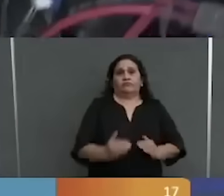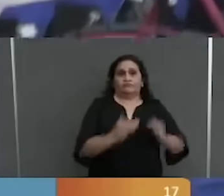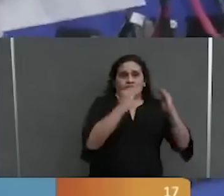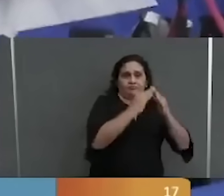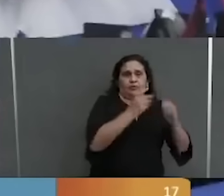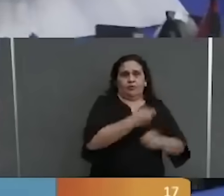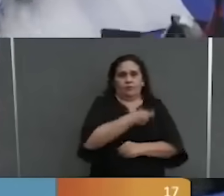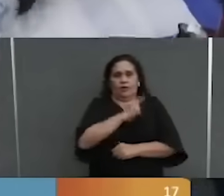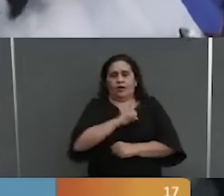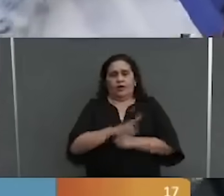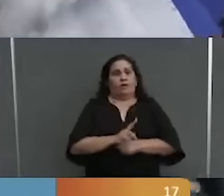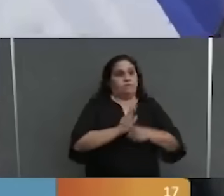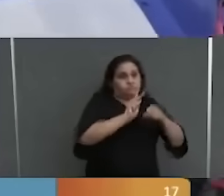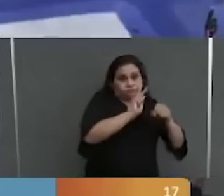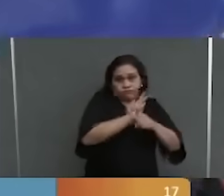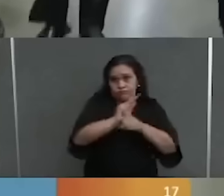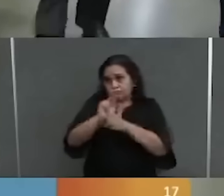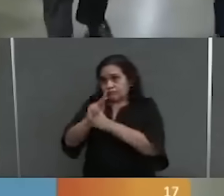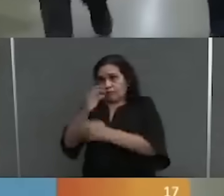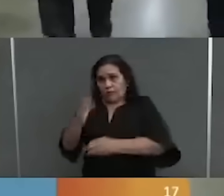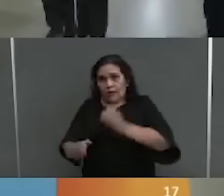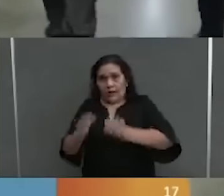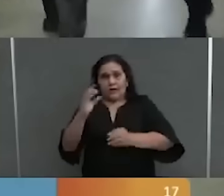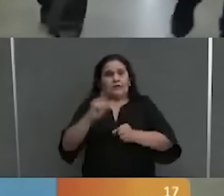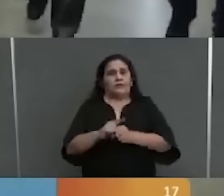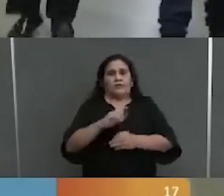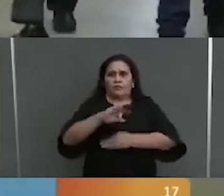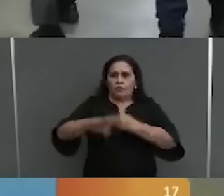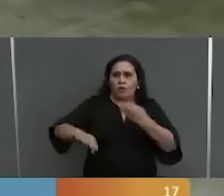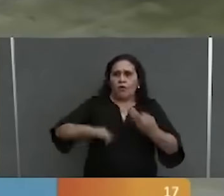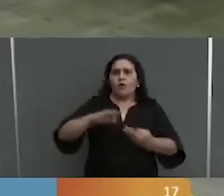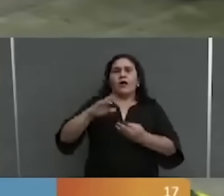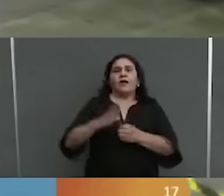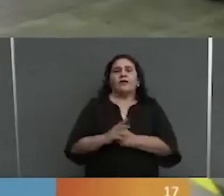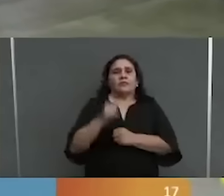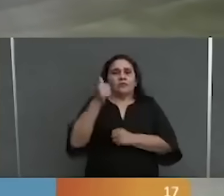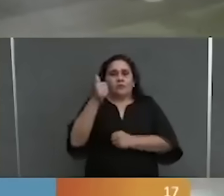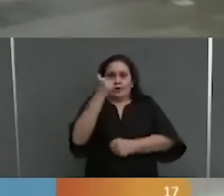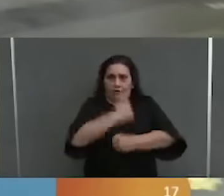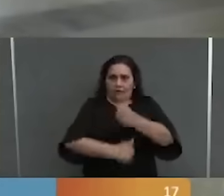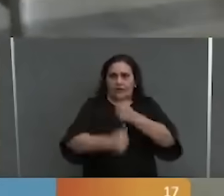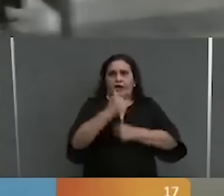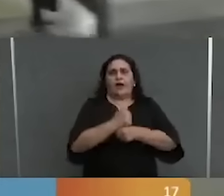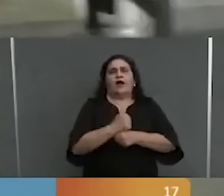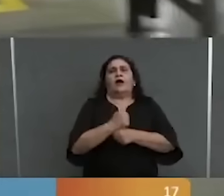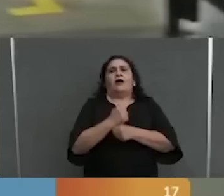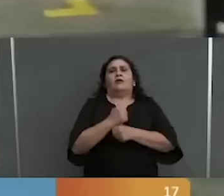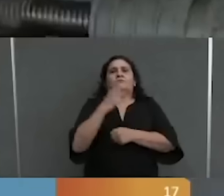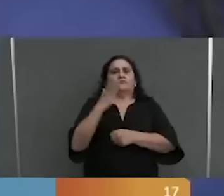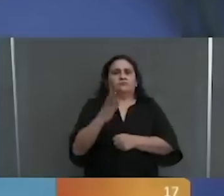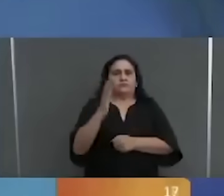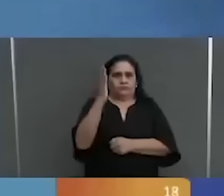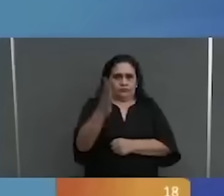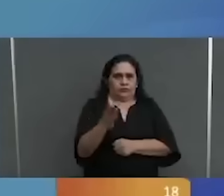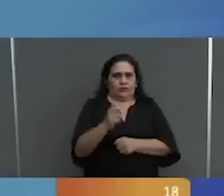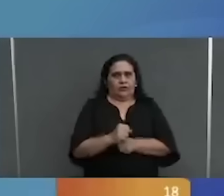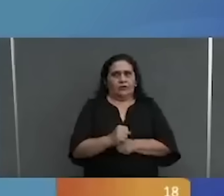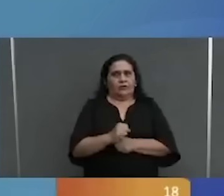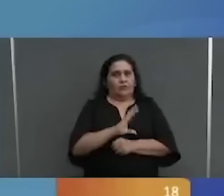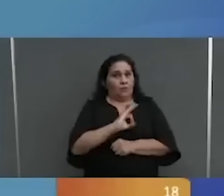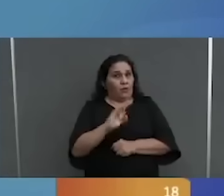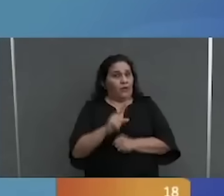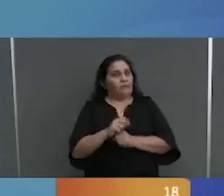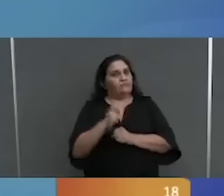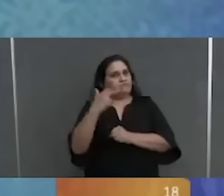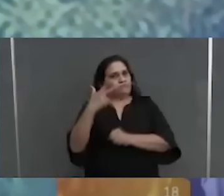salud y protección civil, y todos estos son aplicables por 6 años, con una extensión de hasta 8 años más